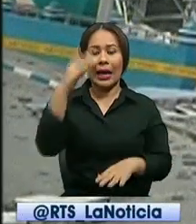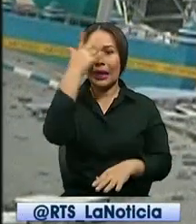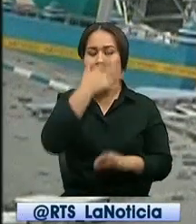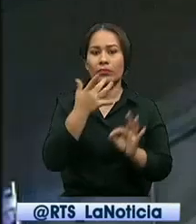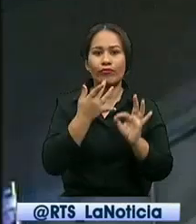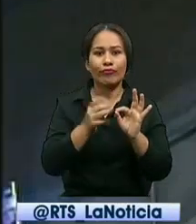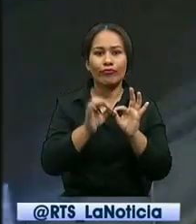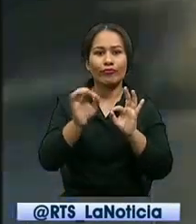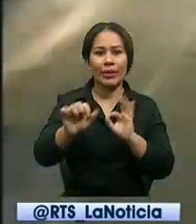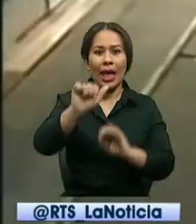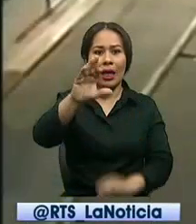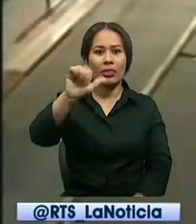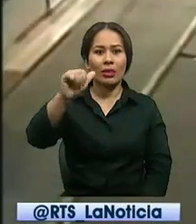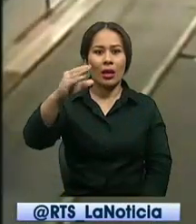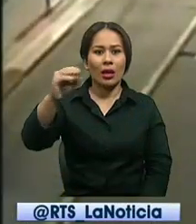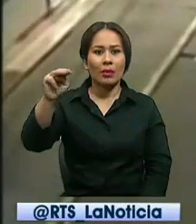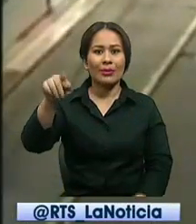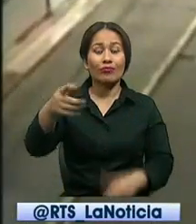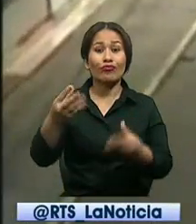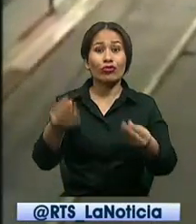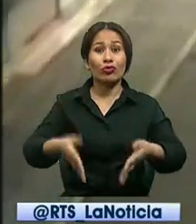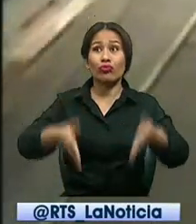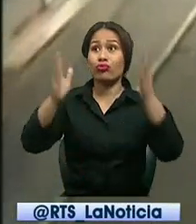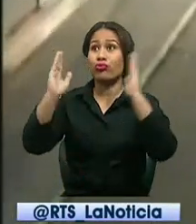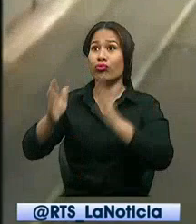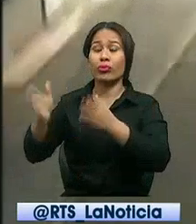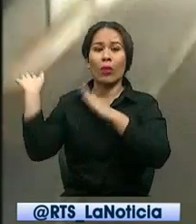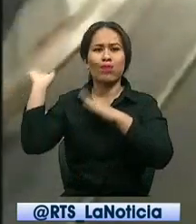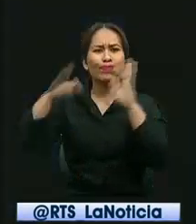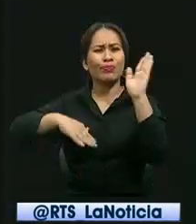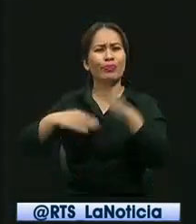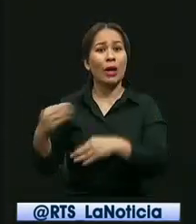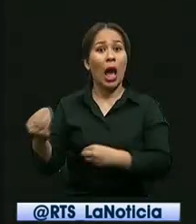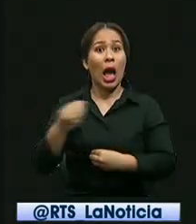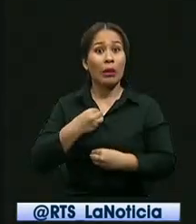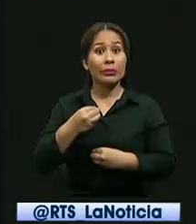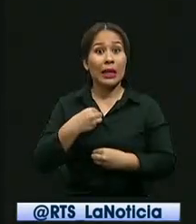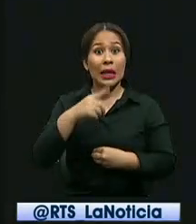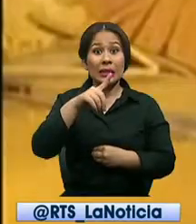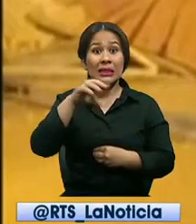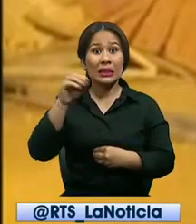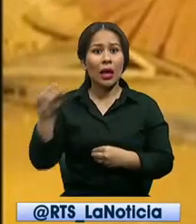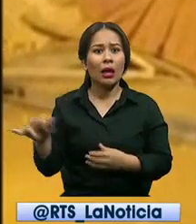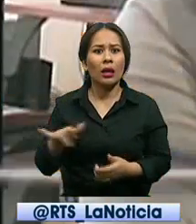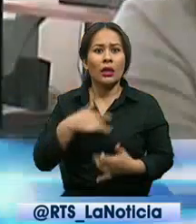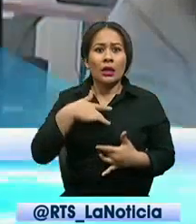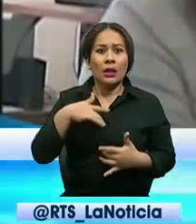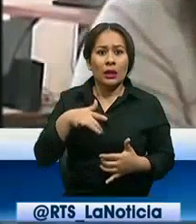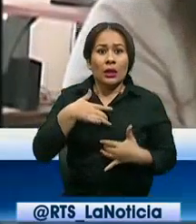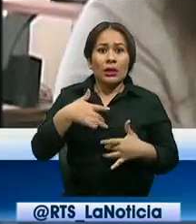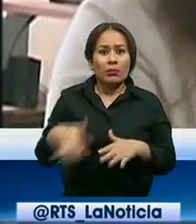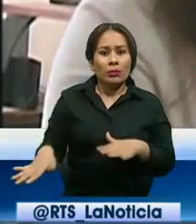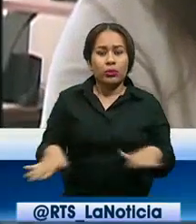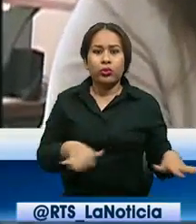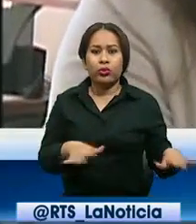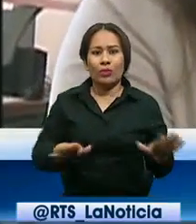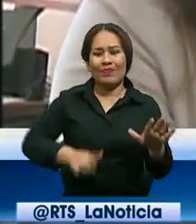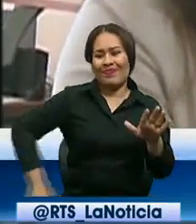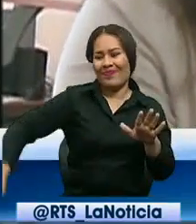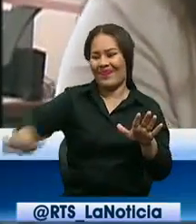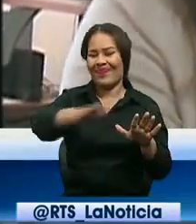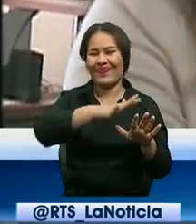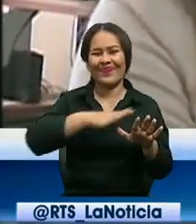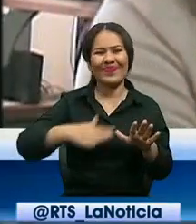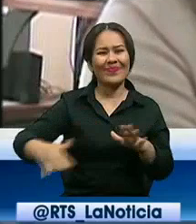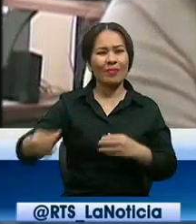decenas de edificaciones resultaron afectadas, sin olvidar que se han registrado más de 100 réplicas. En la zona ya históricamente